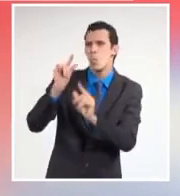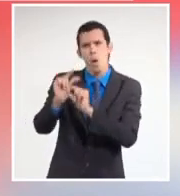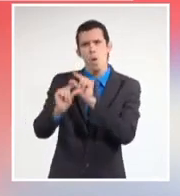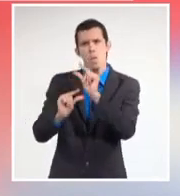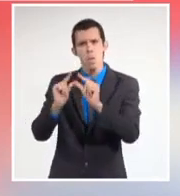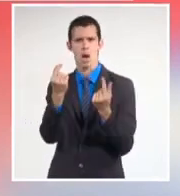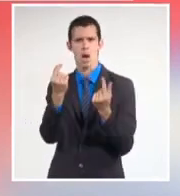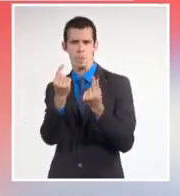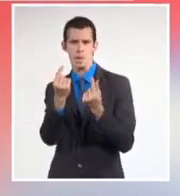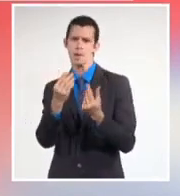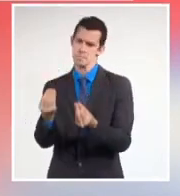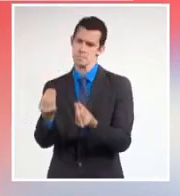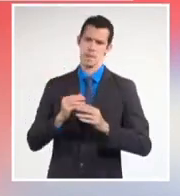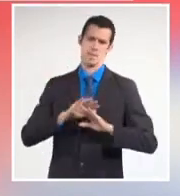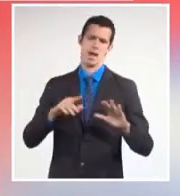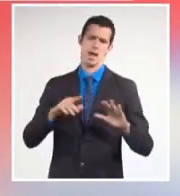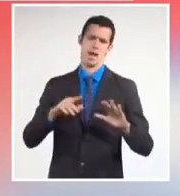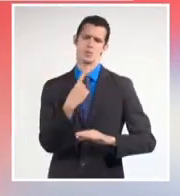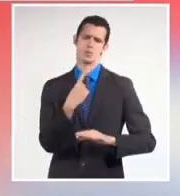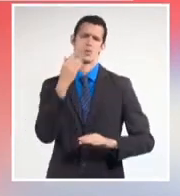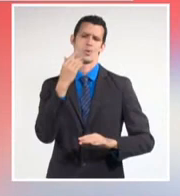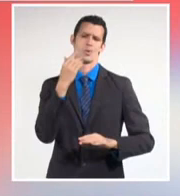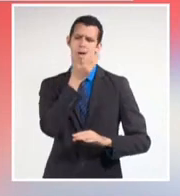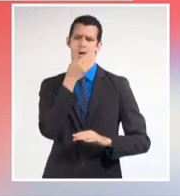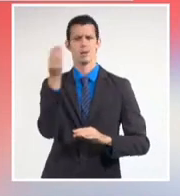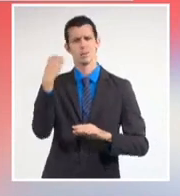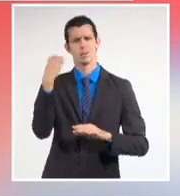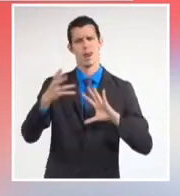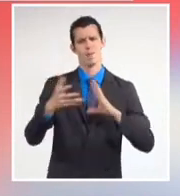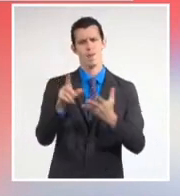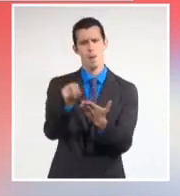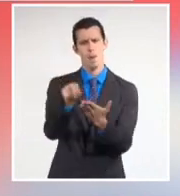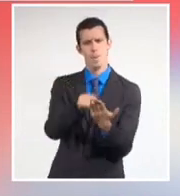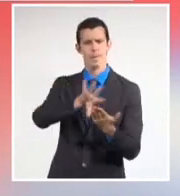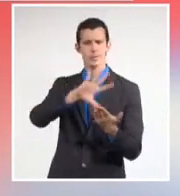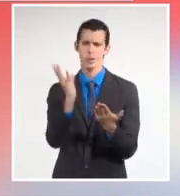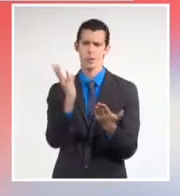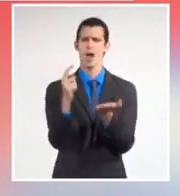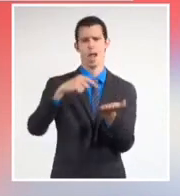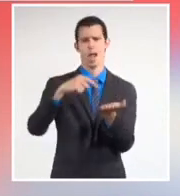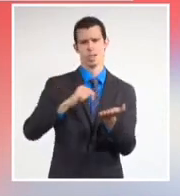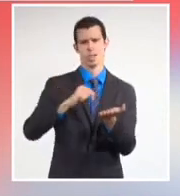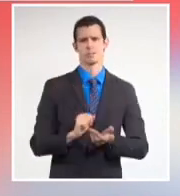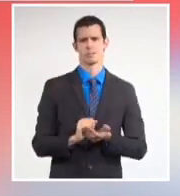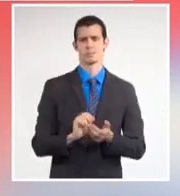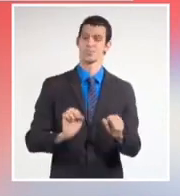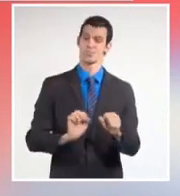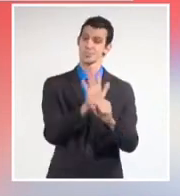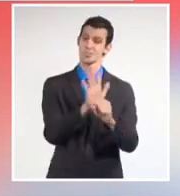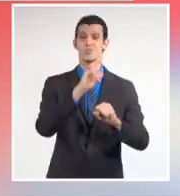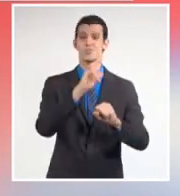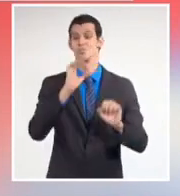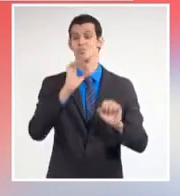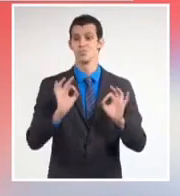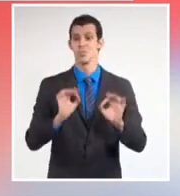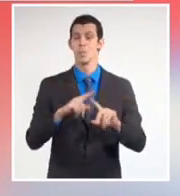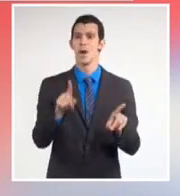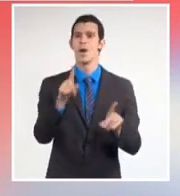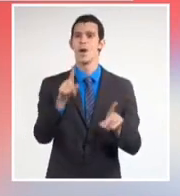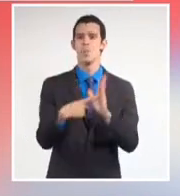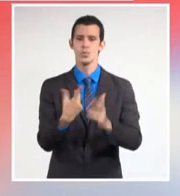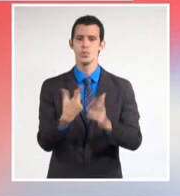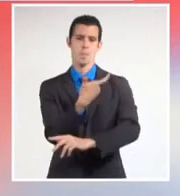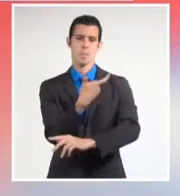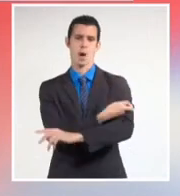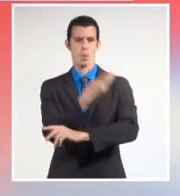control de la COVID a partir del enorme impacto que han tenido las vacunas y todo